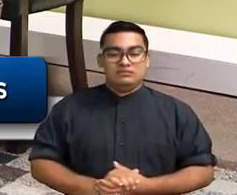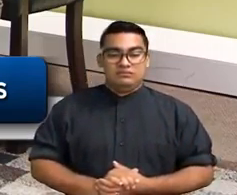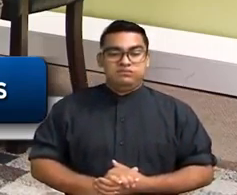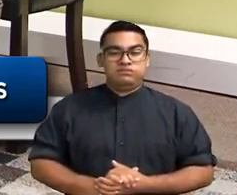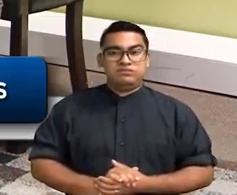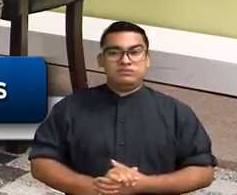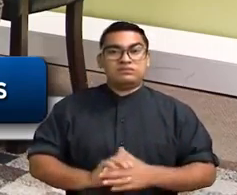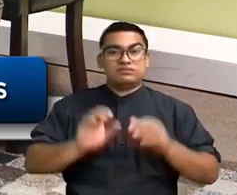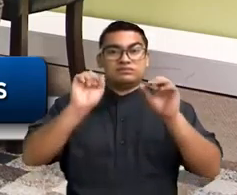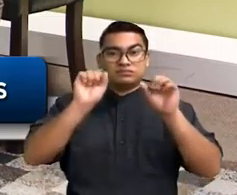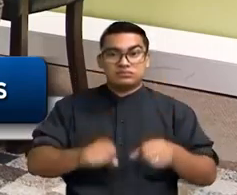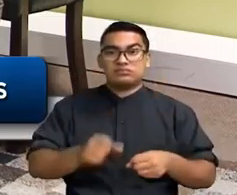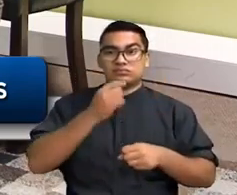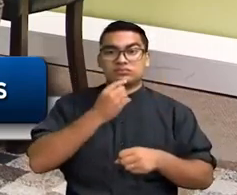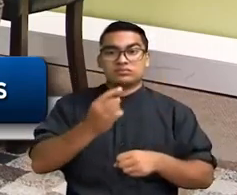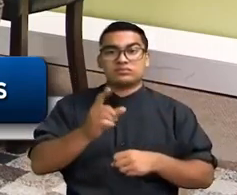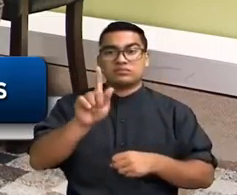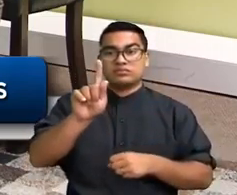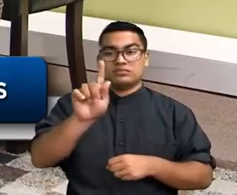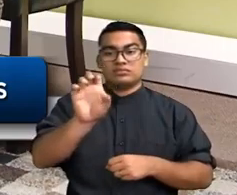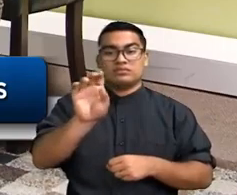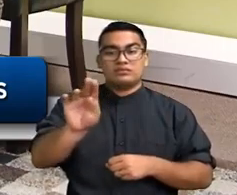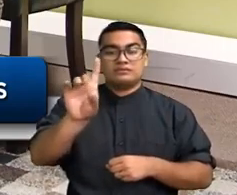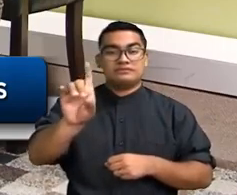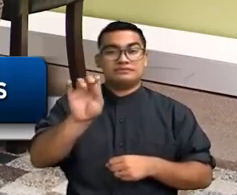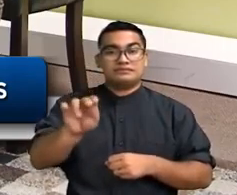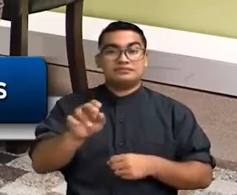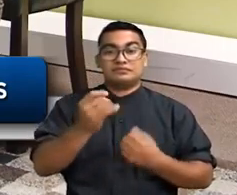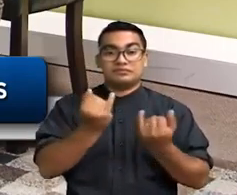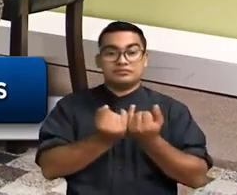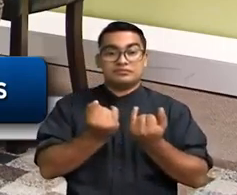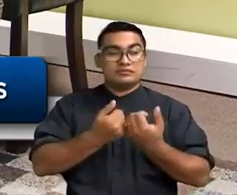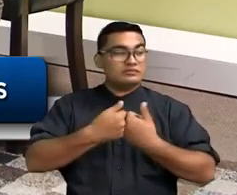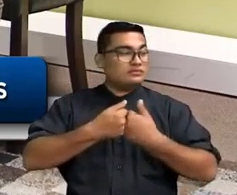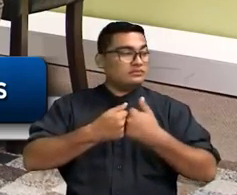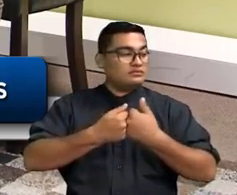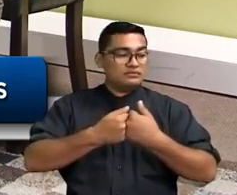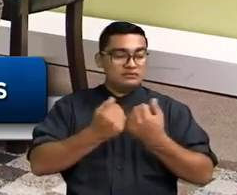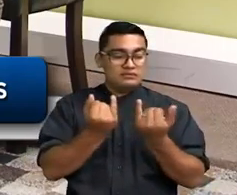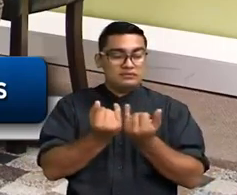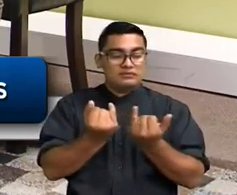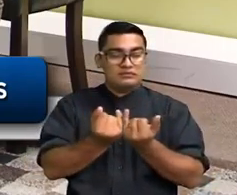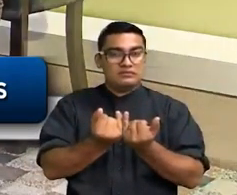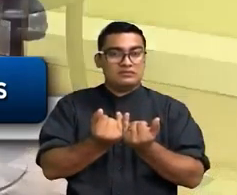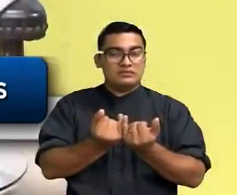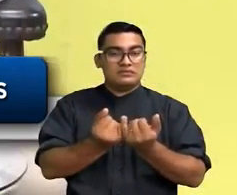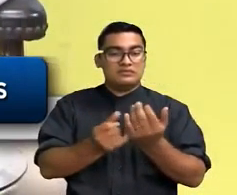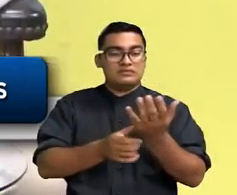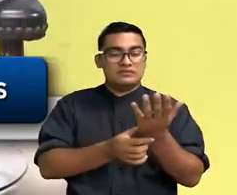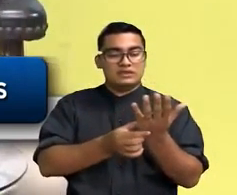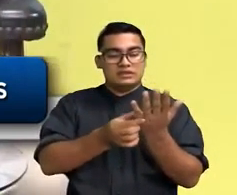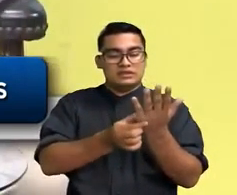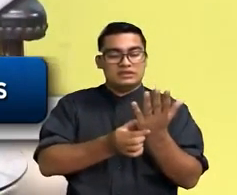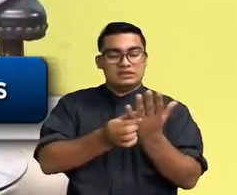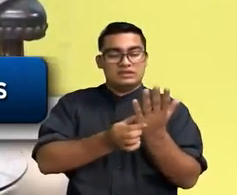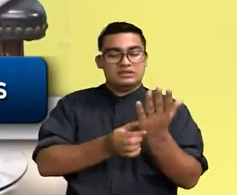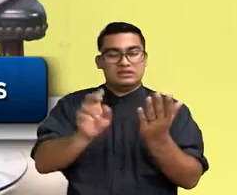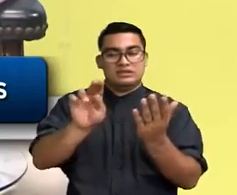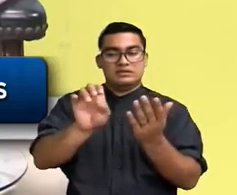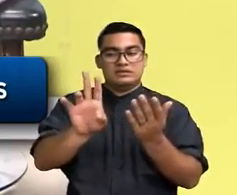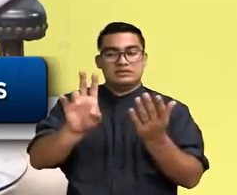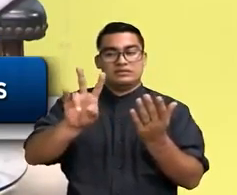que el tendón, como una microarquitectura que está formada, está formada de nervios, de músculos, de